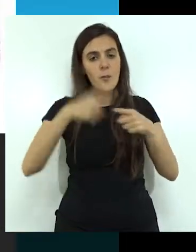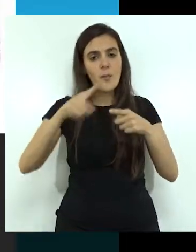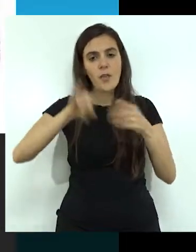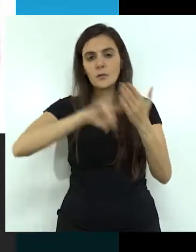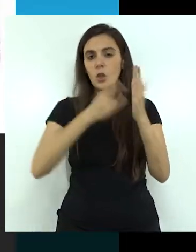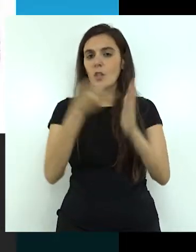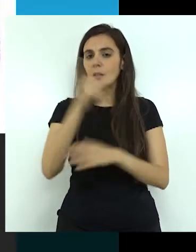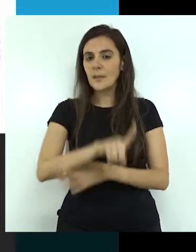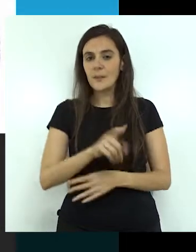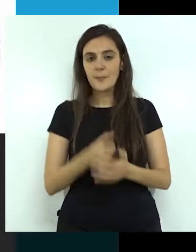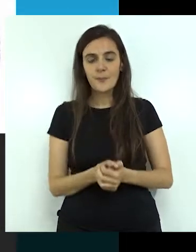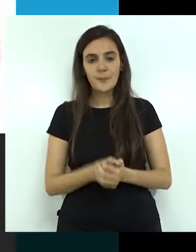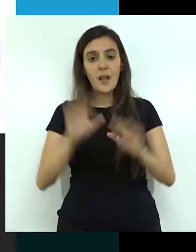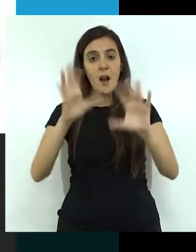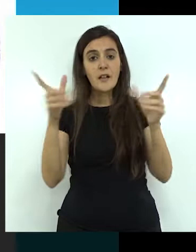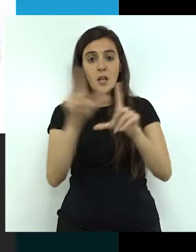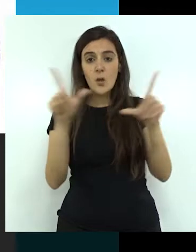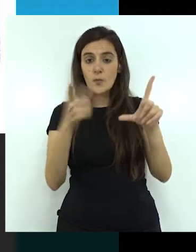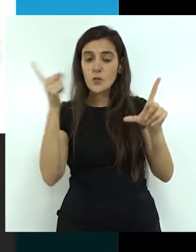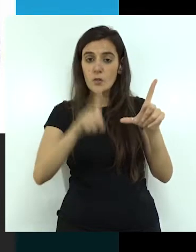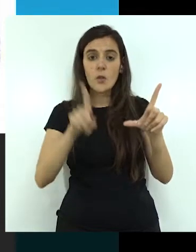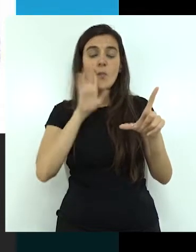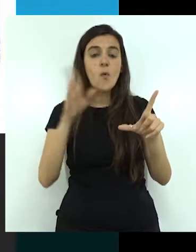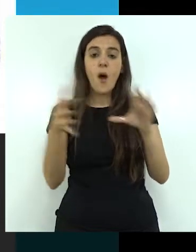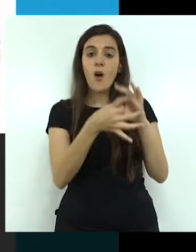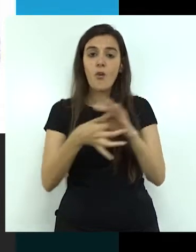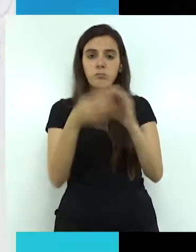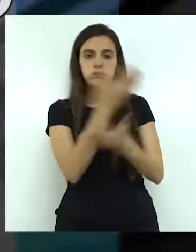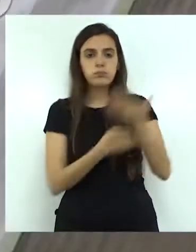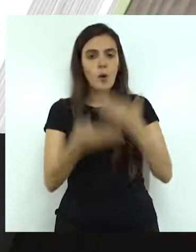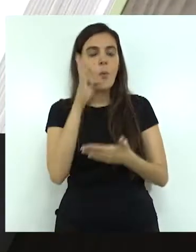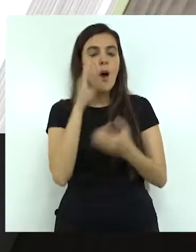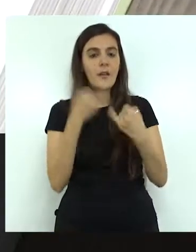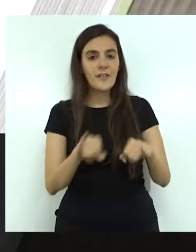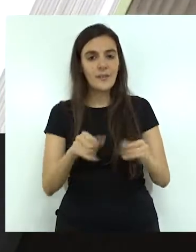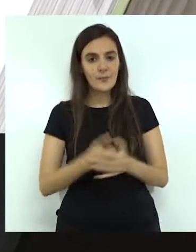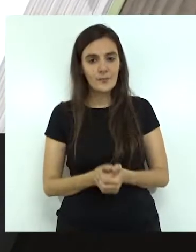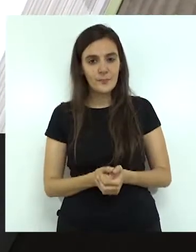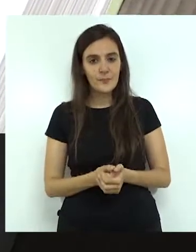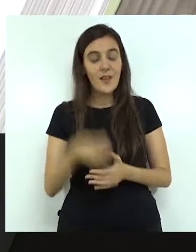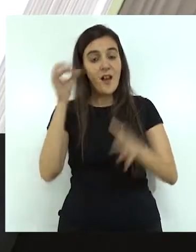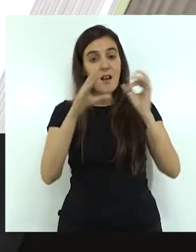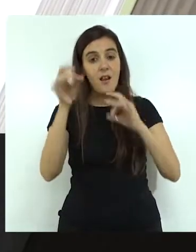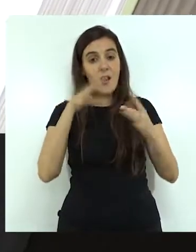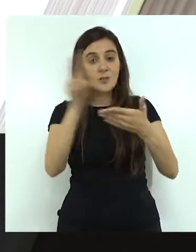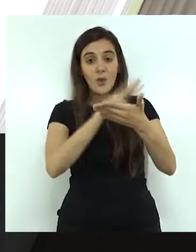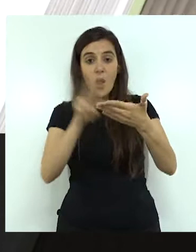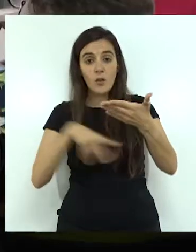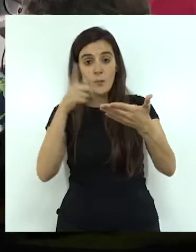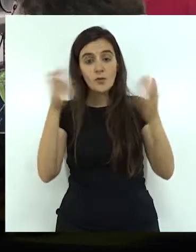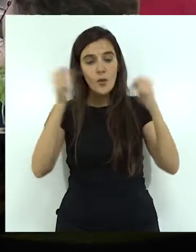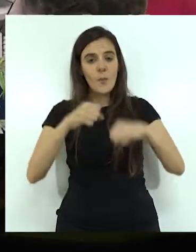radio televisión ceuta es una de las firmas que colabora con este evento la actividad de lectura para mayores de la residencia